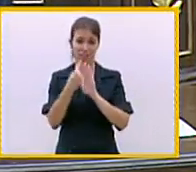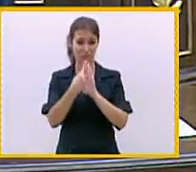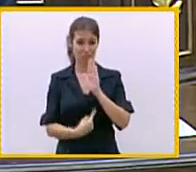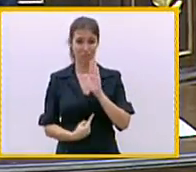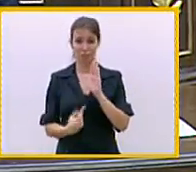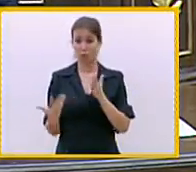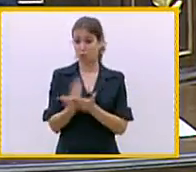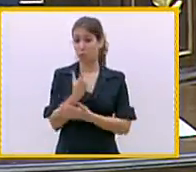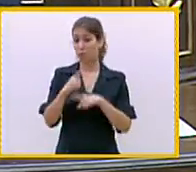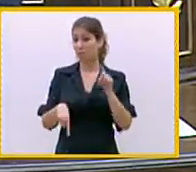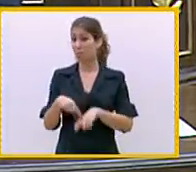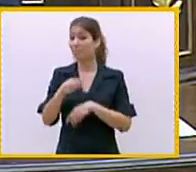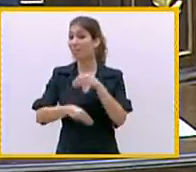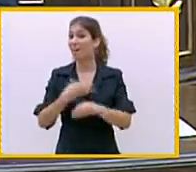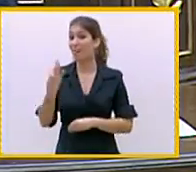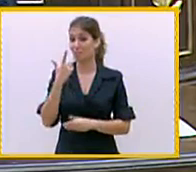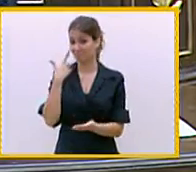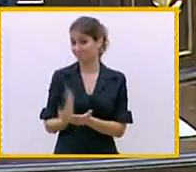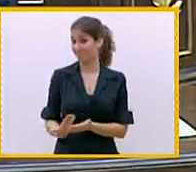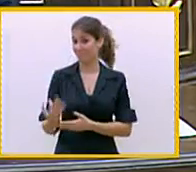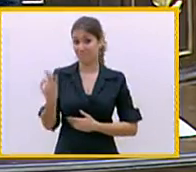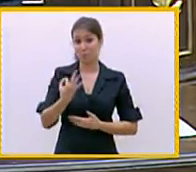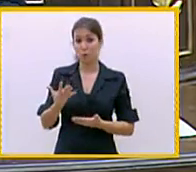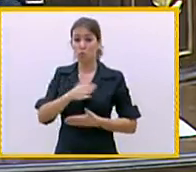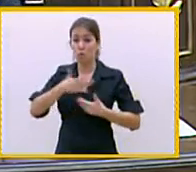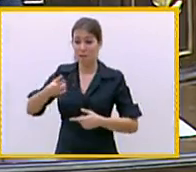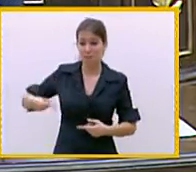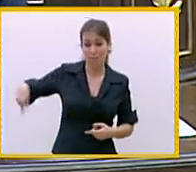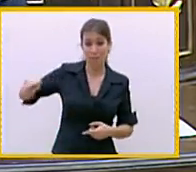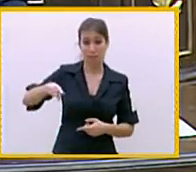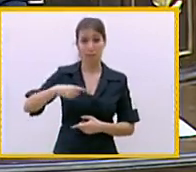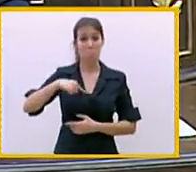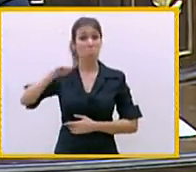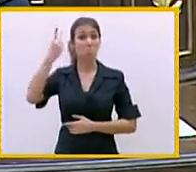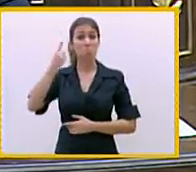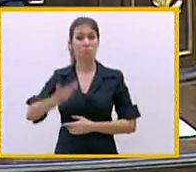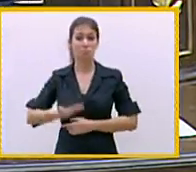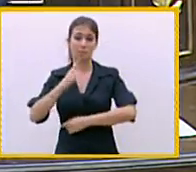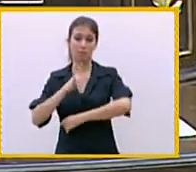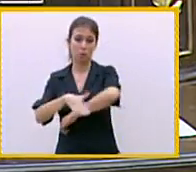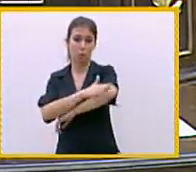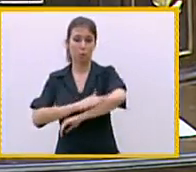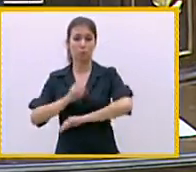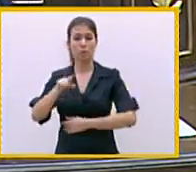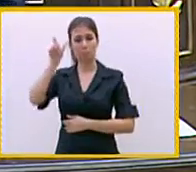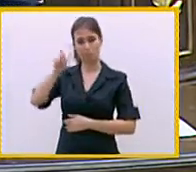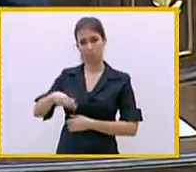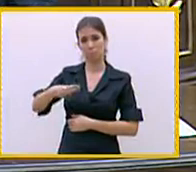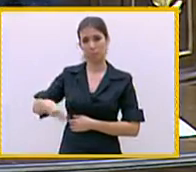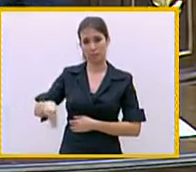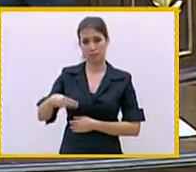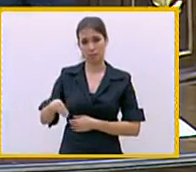actitud y, en este sentido, sin duda alguna, en primer lugar, el Gobierno y su presidente. Pero la